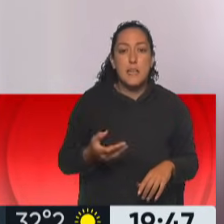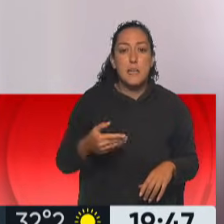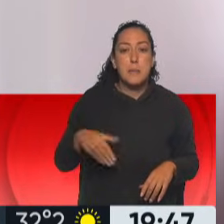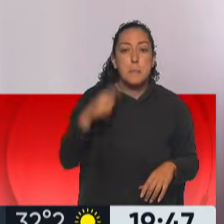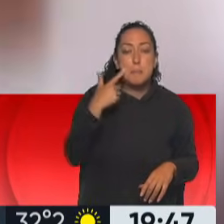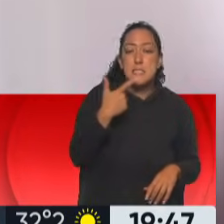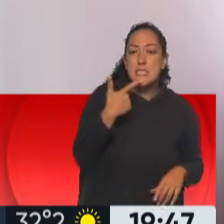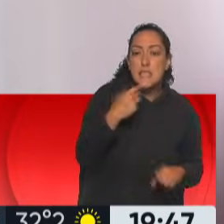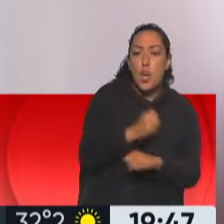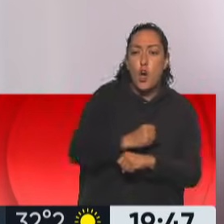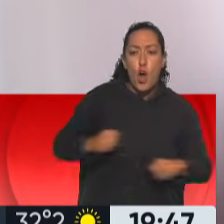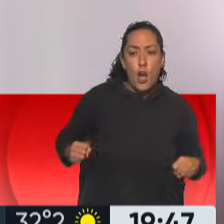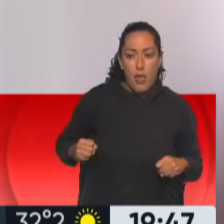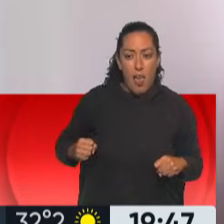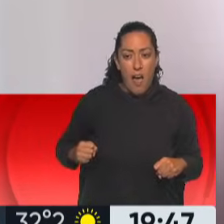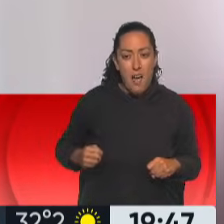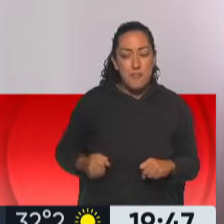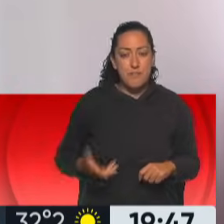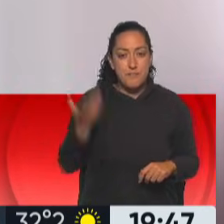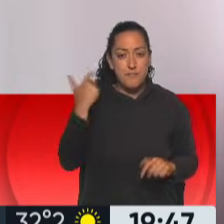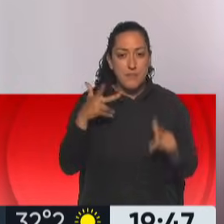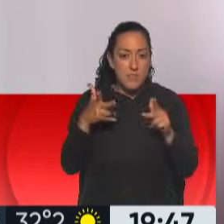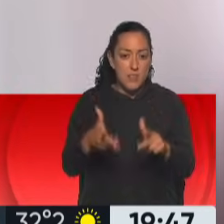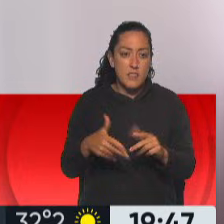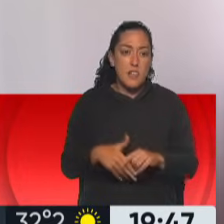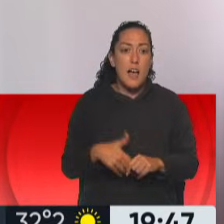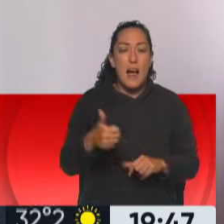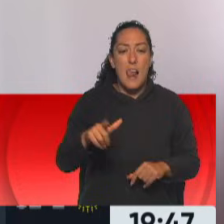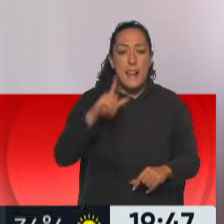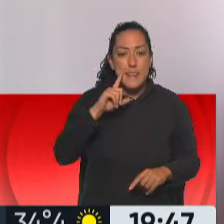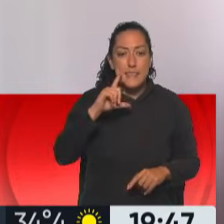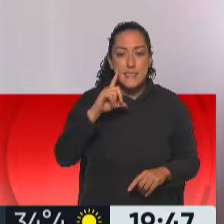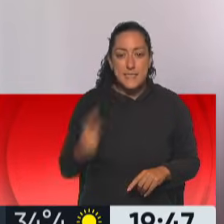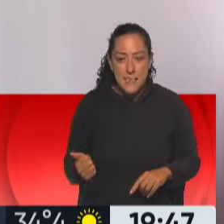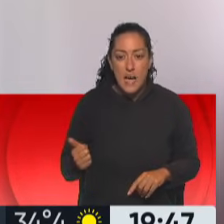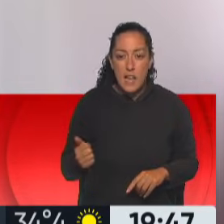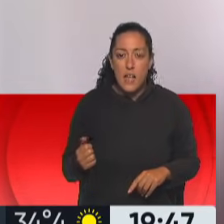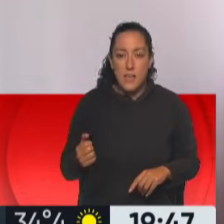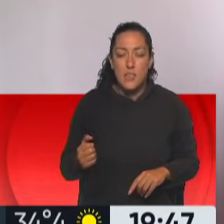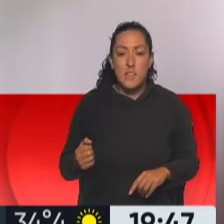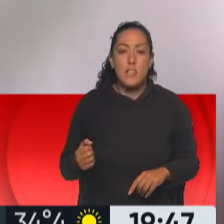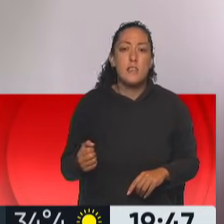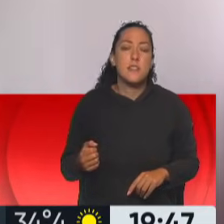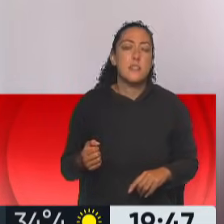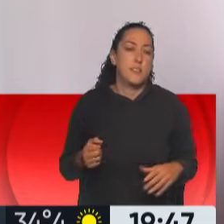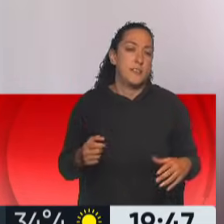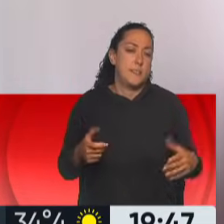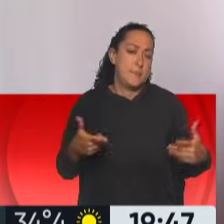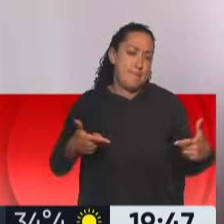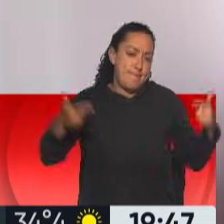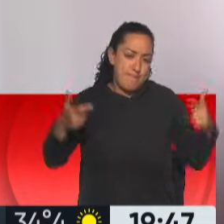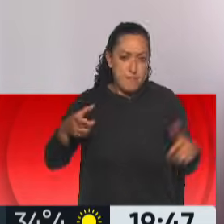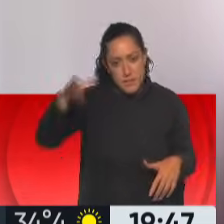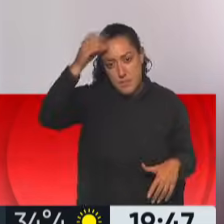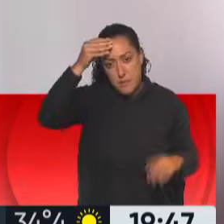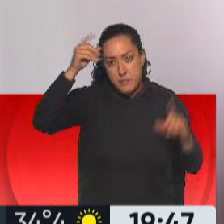¿no? La Miss belleza gorda. Bueno, Alicia Machado ya que muy lejos de esa cuestión,